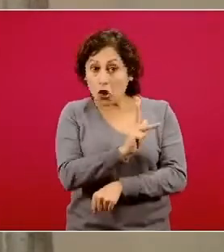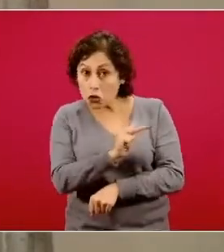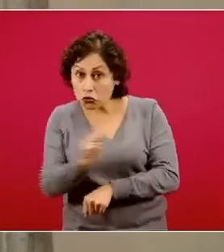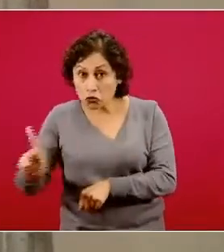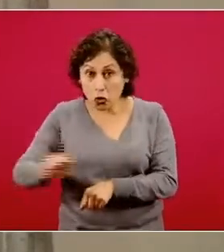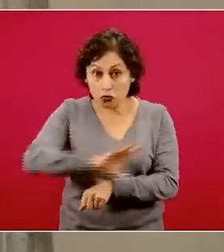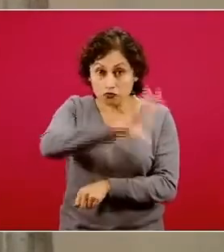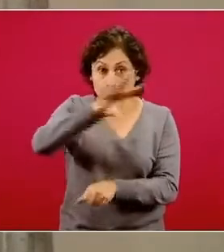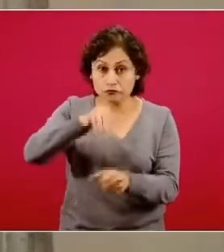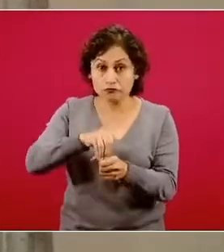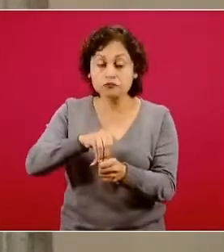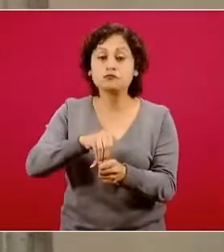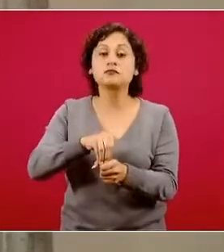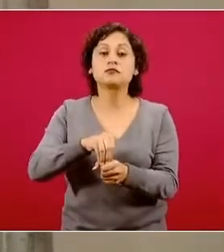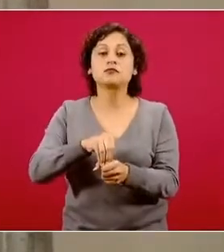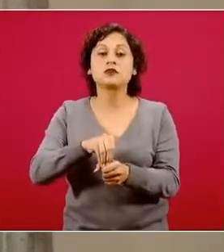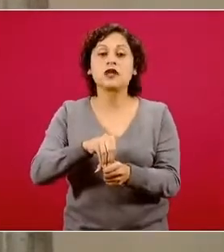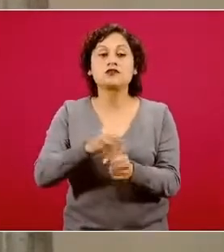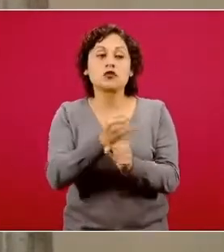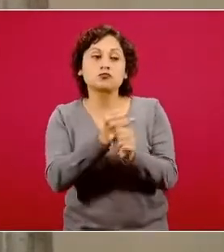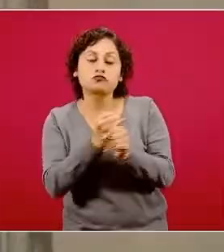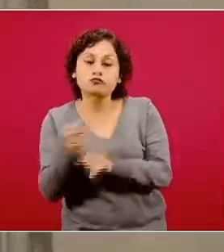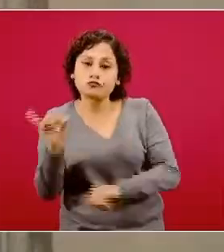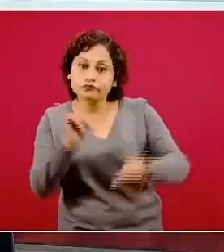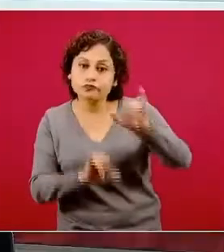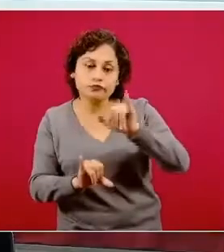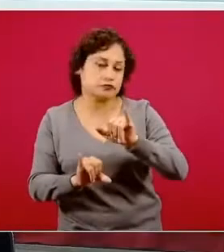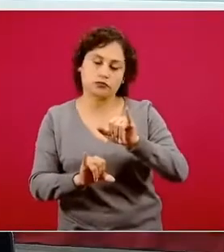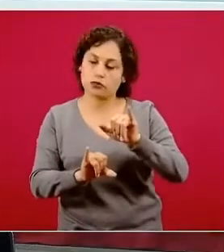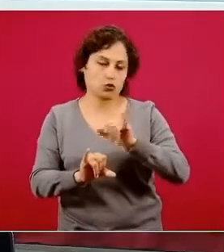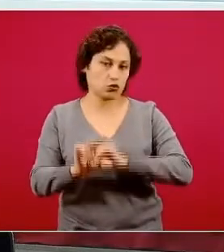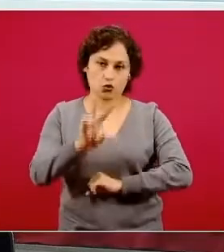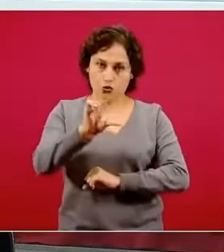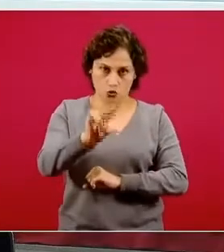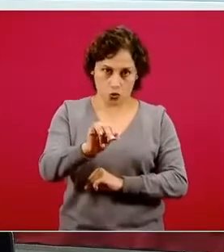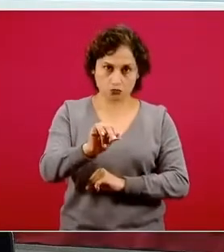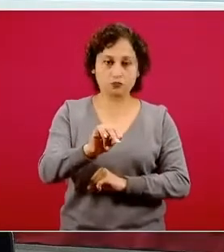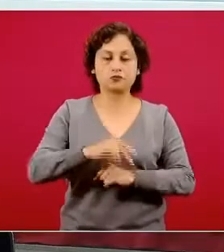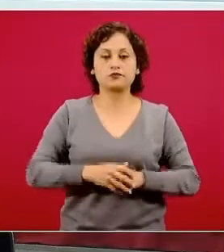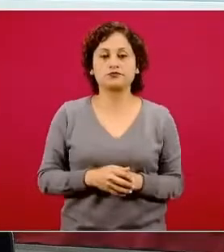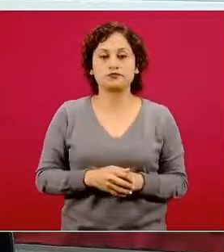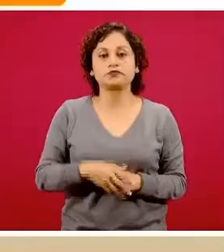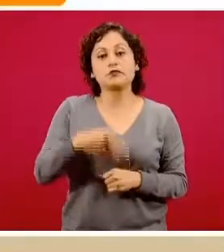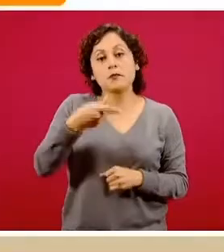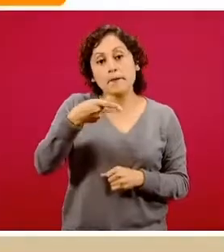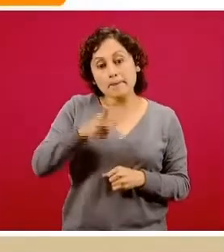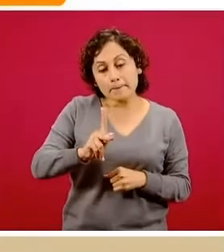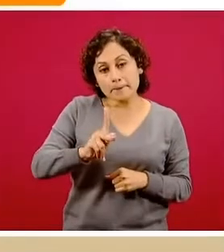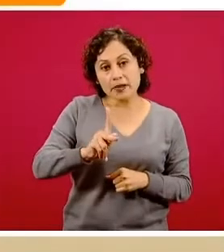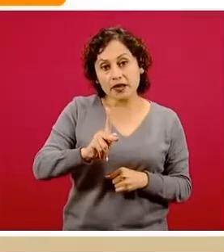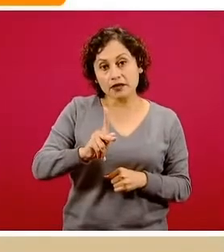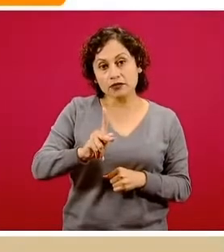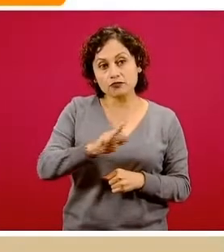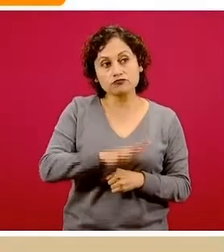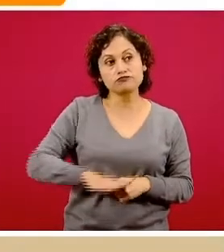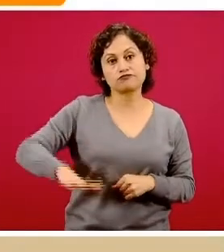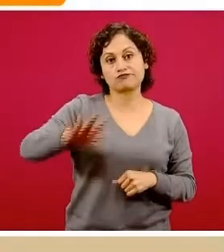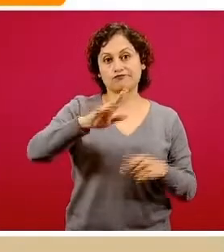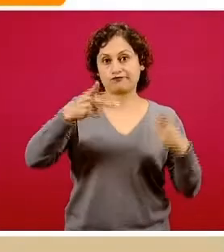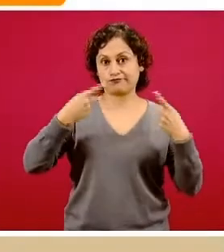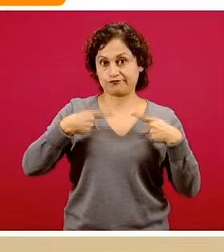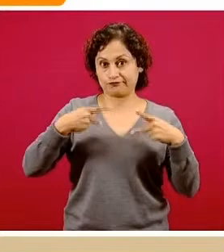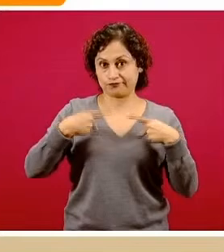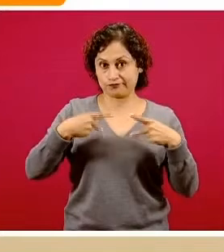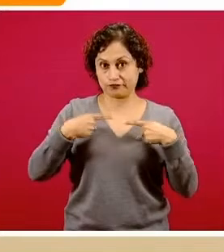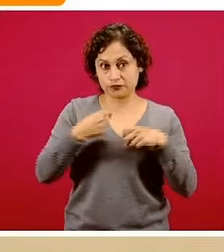una muestra de laboratorio, pero de todos los que se han estudiado